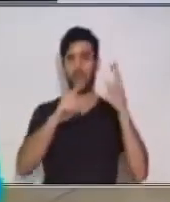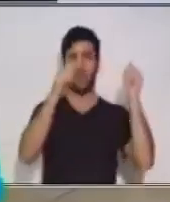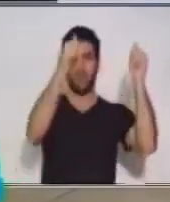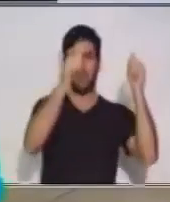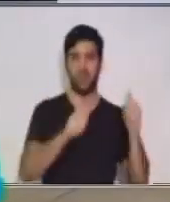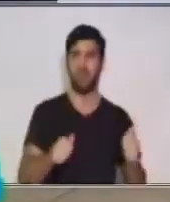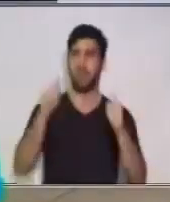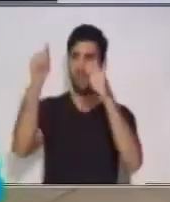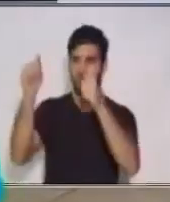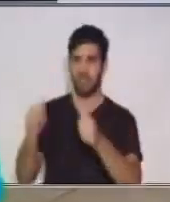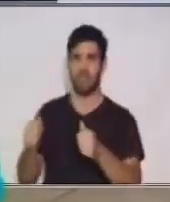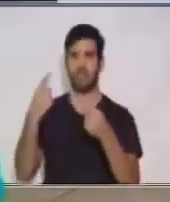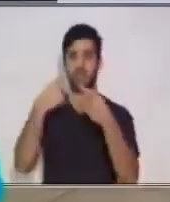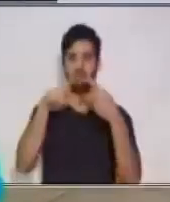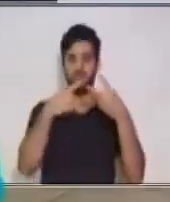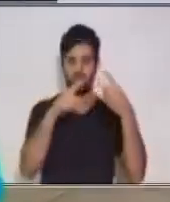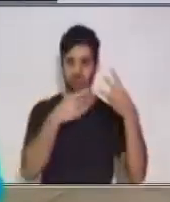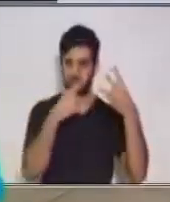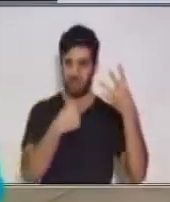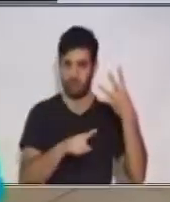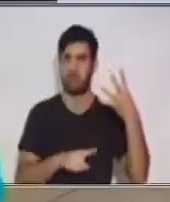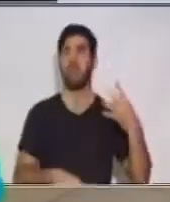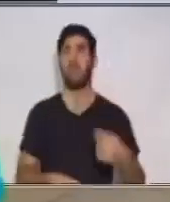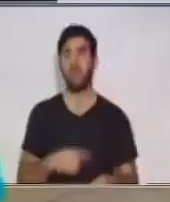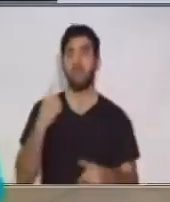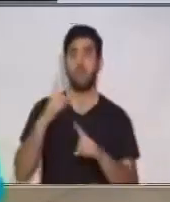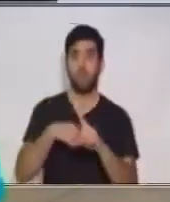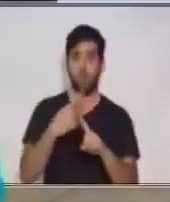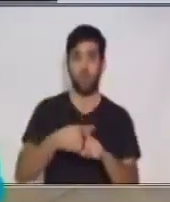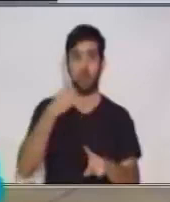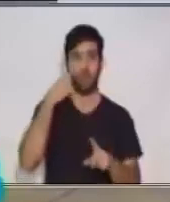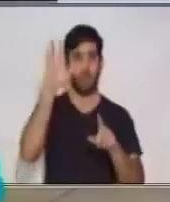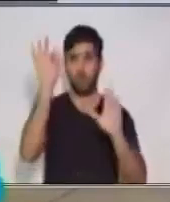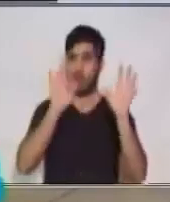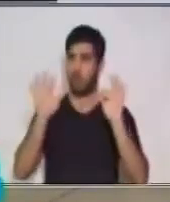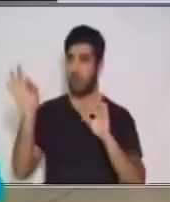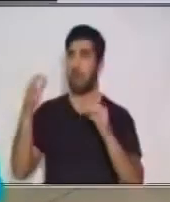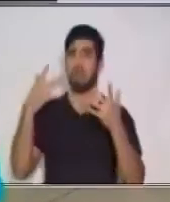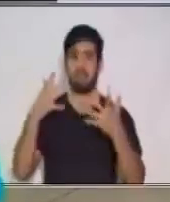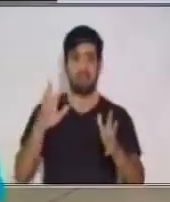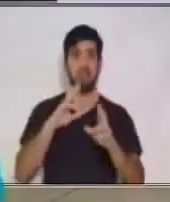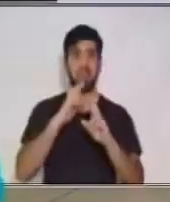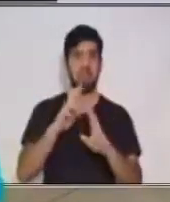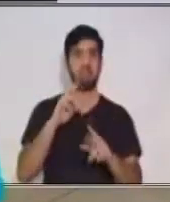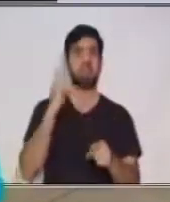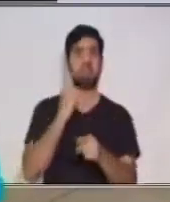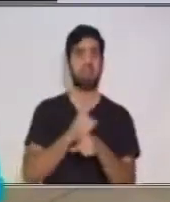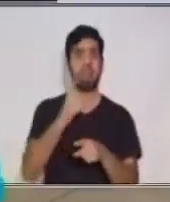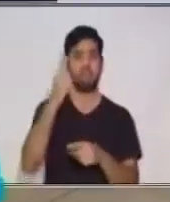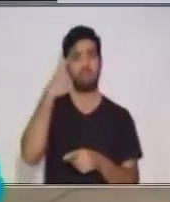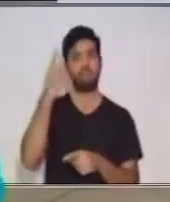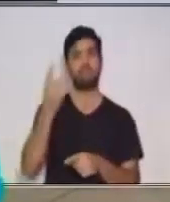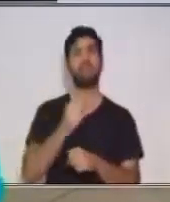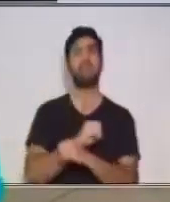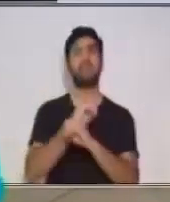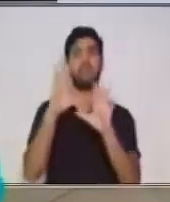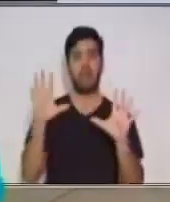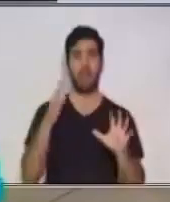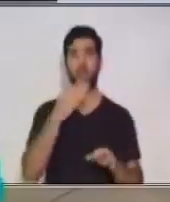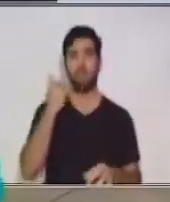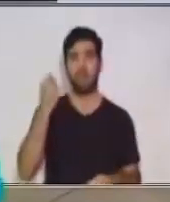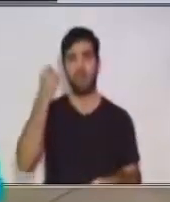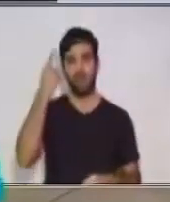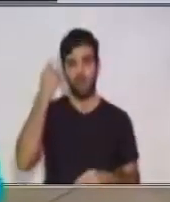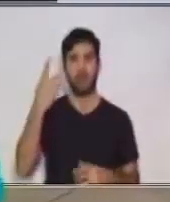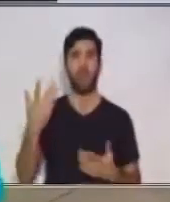preposiciones. Y así es como entonces, cuando ustedes tengan todas las respuestas a las preguntas que yo les estoy indicando, lo pueden compartir con un adulto que